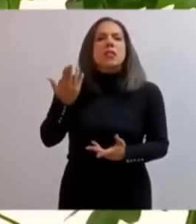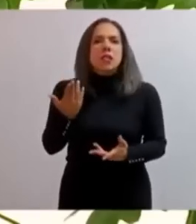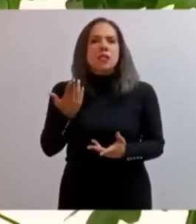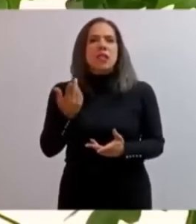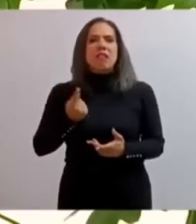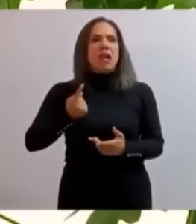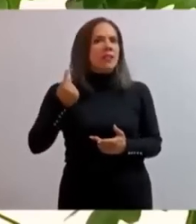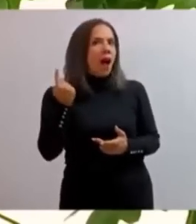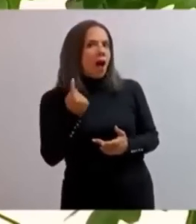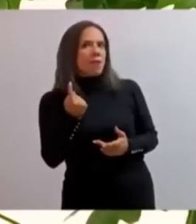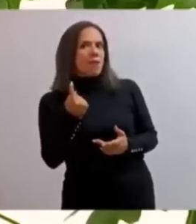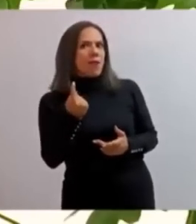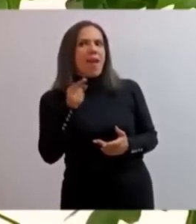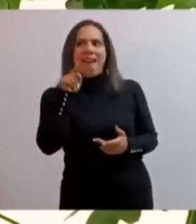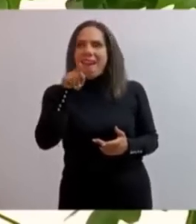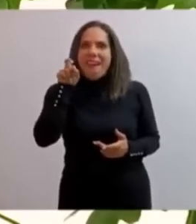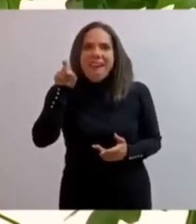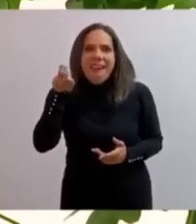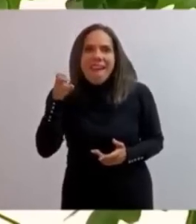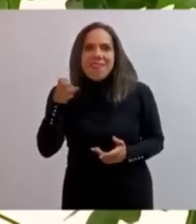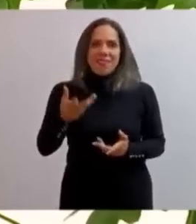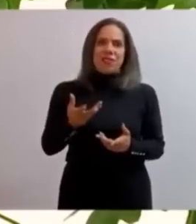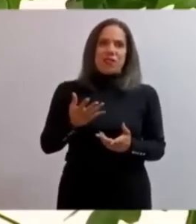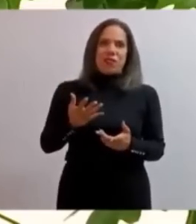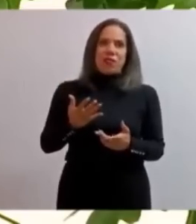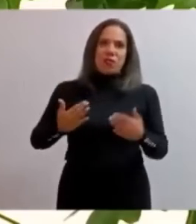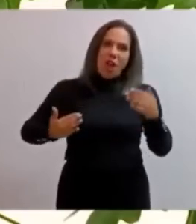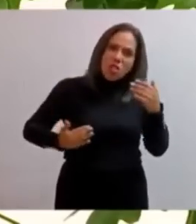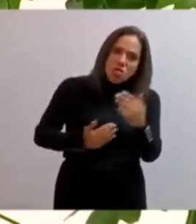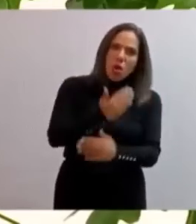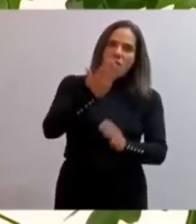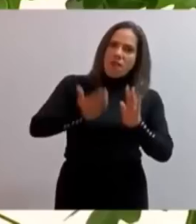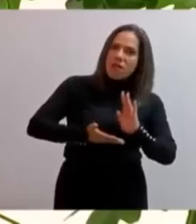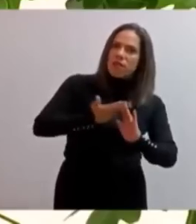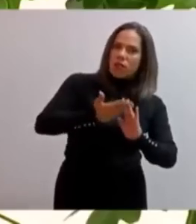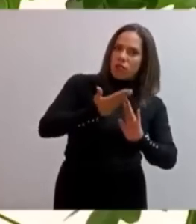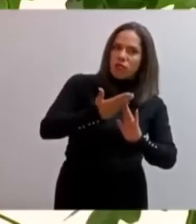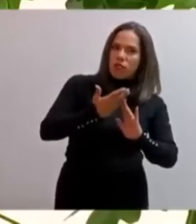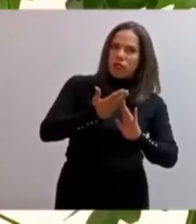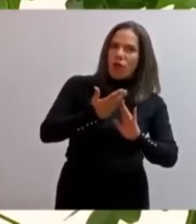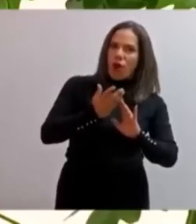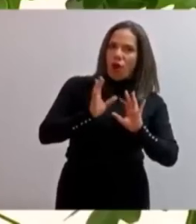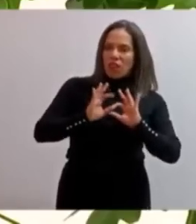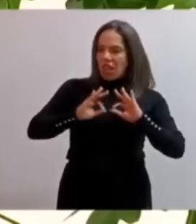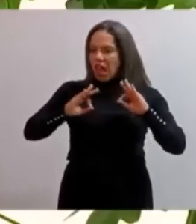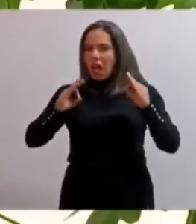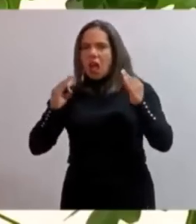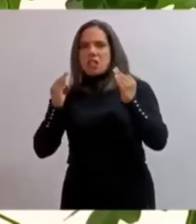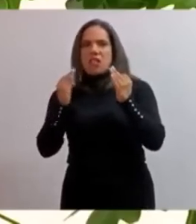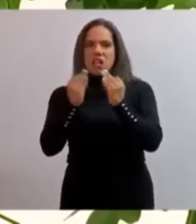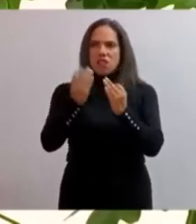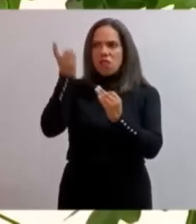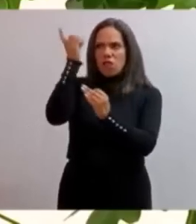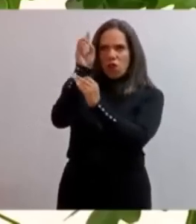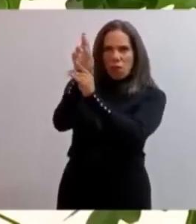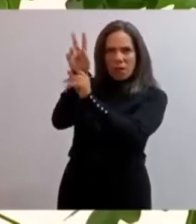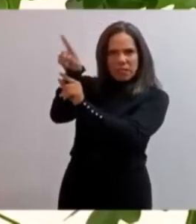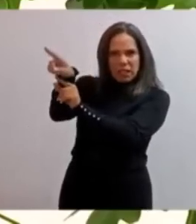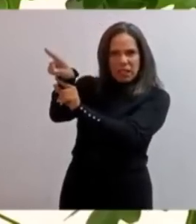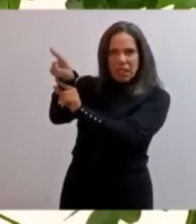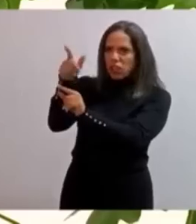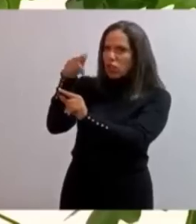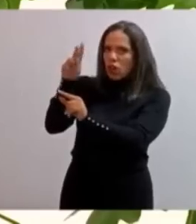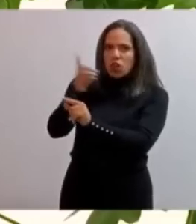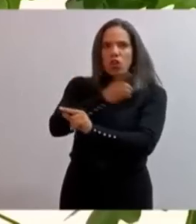que necesitamos reconstruir la misma figura de dirección y la misma figura